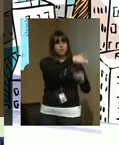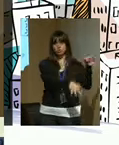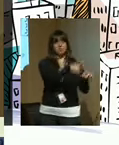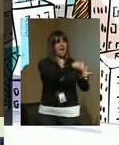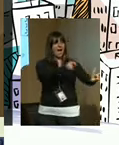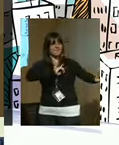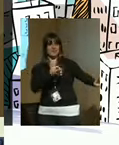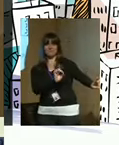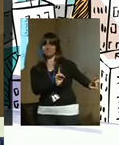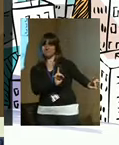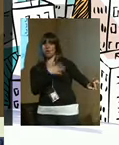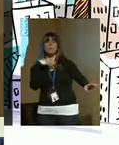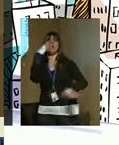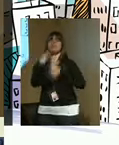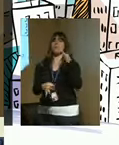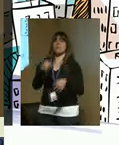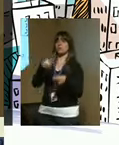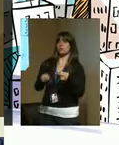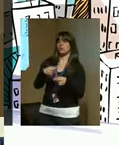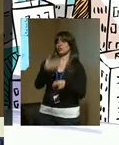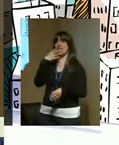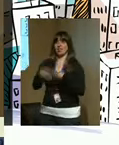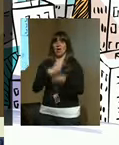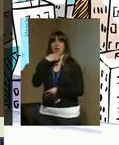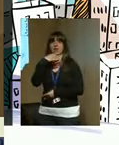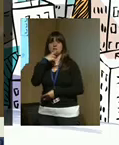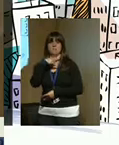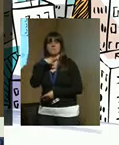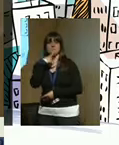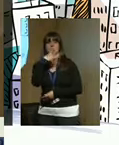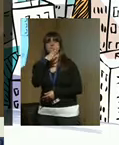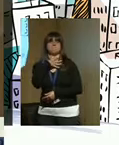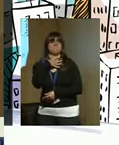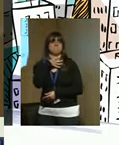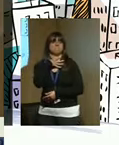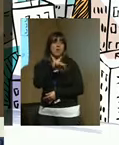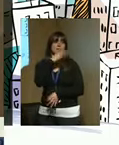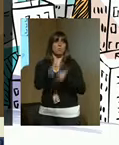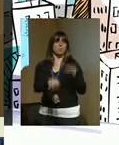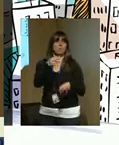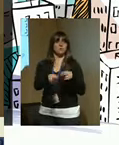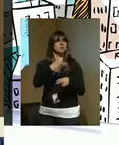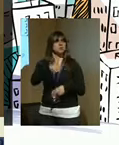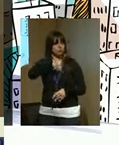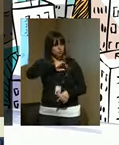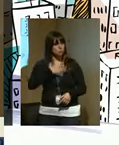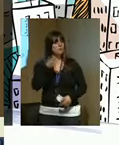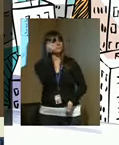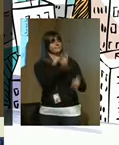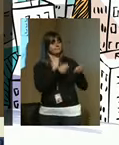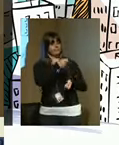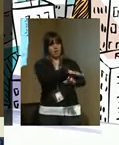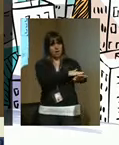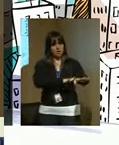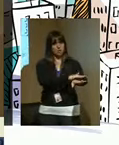no. A nosotros podemos hacer un juicio político si hacemos algo, pero no nos pueden controlar. Nosotros vamos para controlar al Estado de